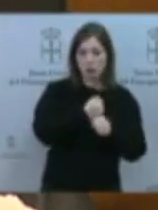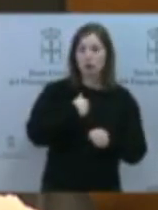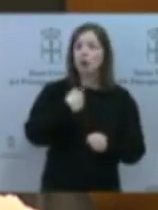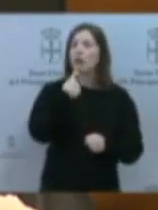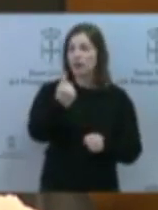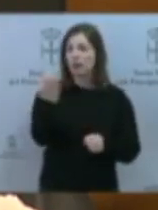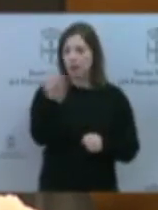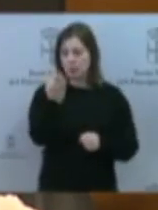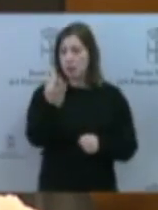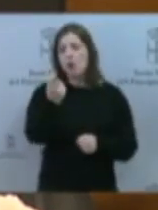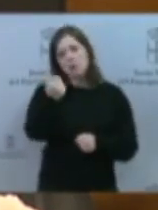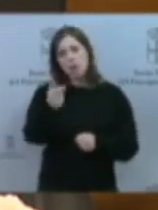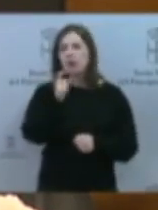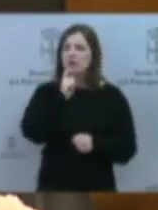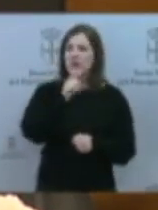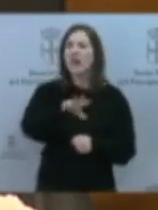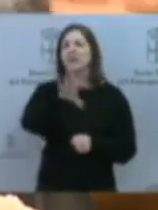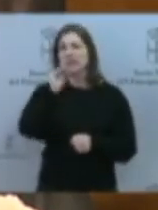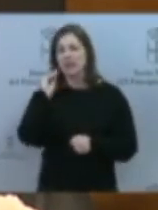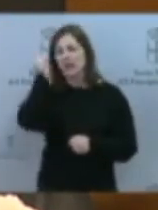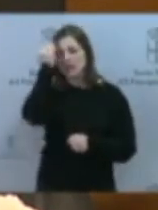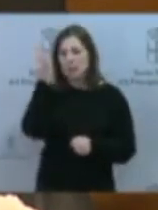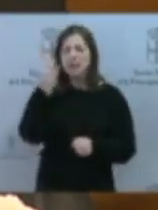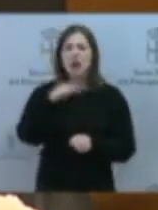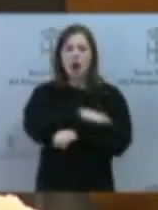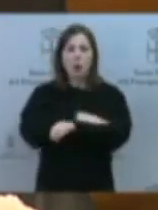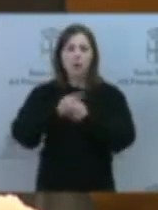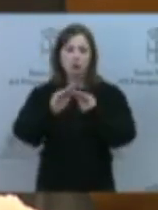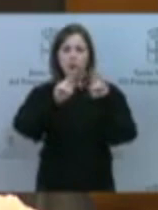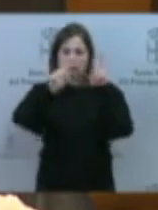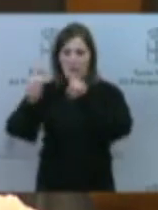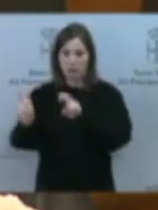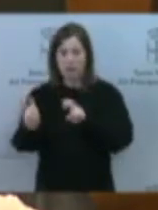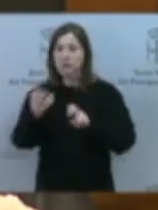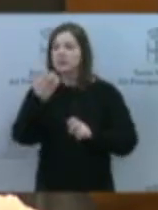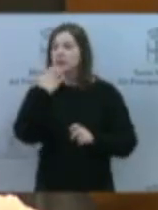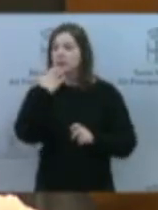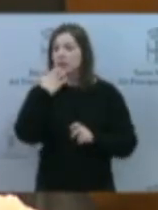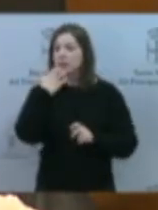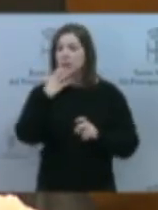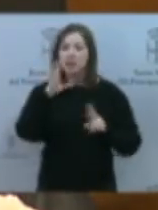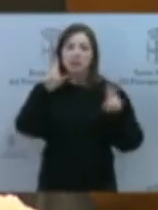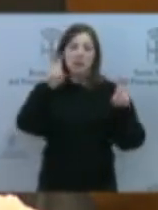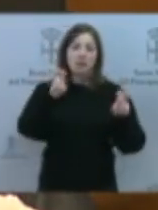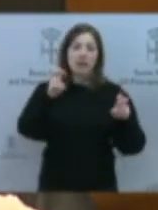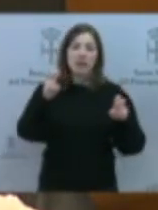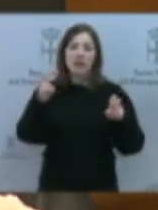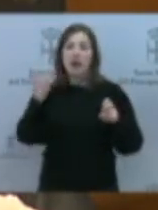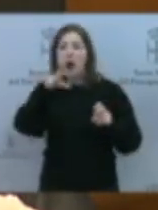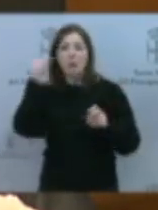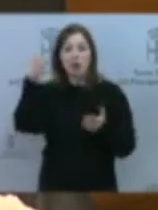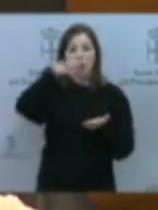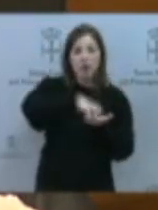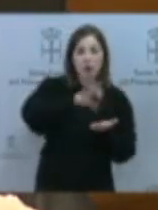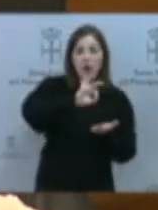su Gobierno sobre algunos asuntos, sobre la llegada de Amazon o sobre la salida de Liberbank. En el caso de Amazon ha tenido que darnos la razón en la mesa del Parlamento para